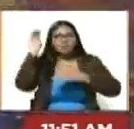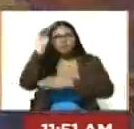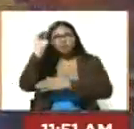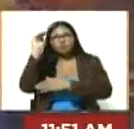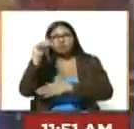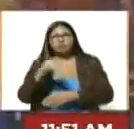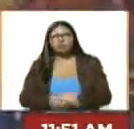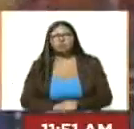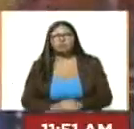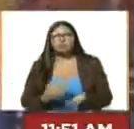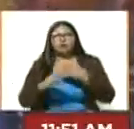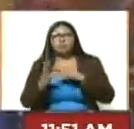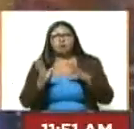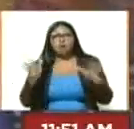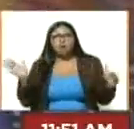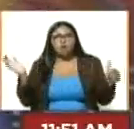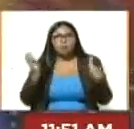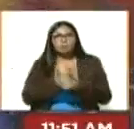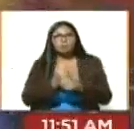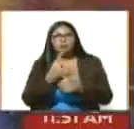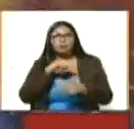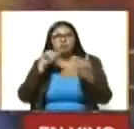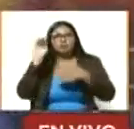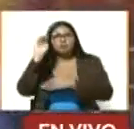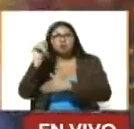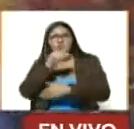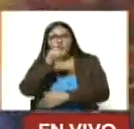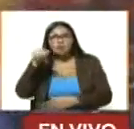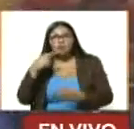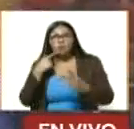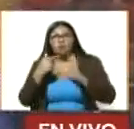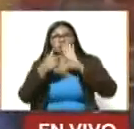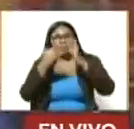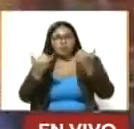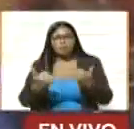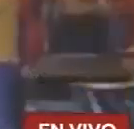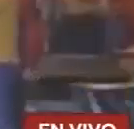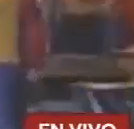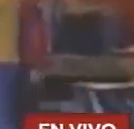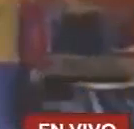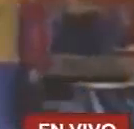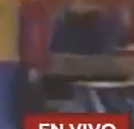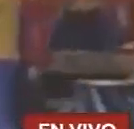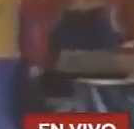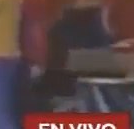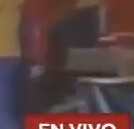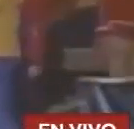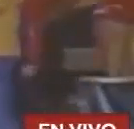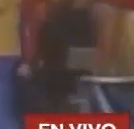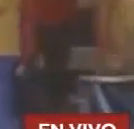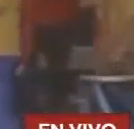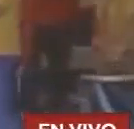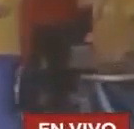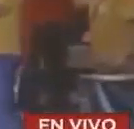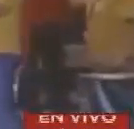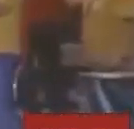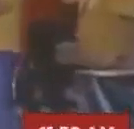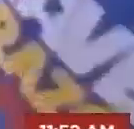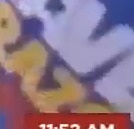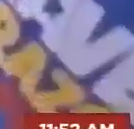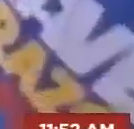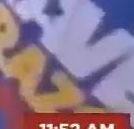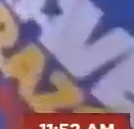Y vamos a conquistar el futuro de ustedes. El futuro de ustedes, muchachos. Es